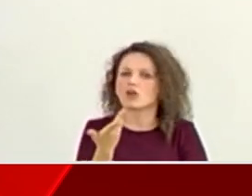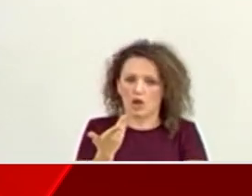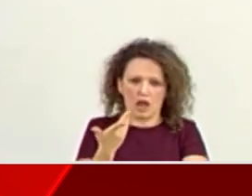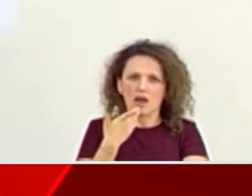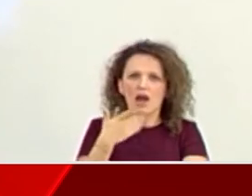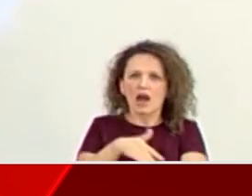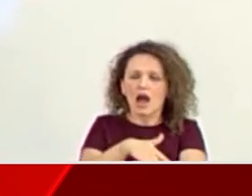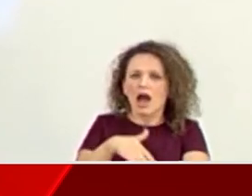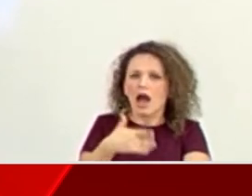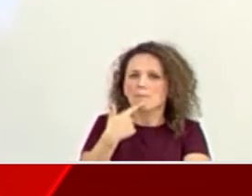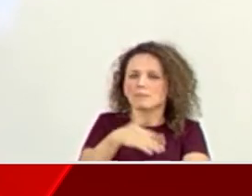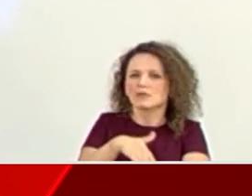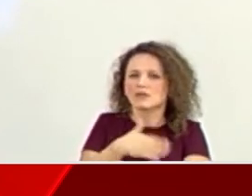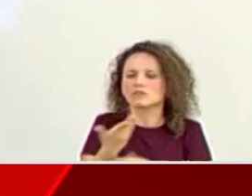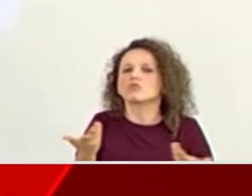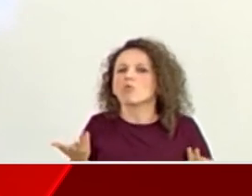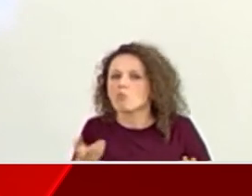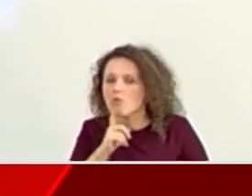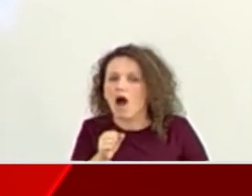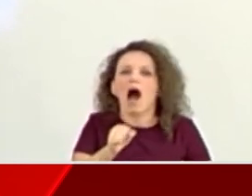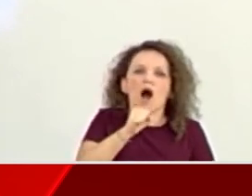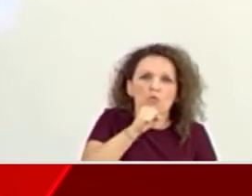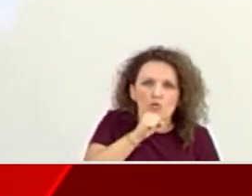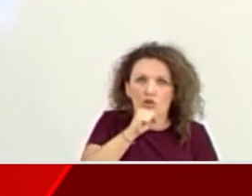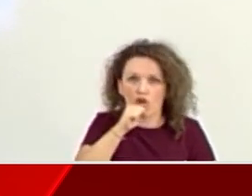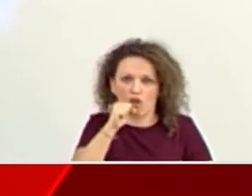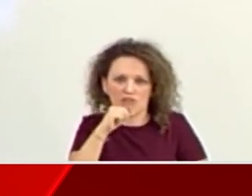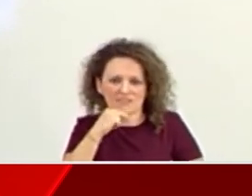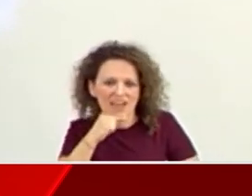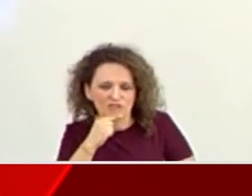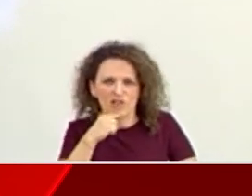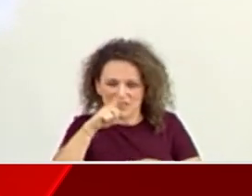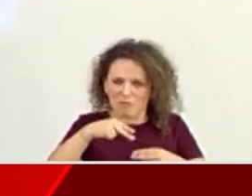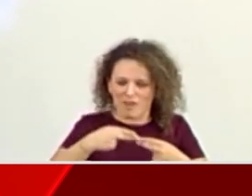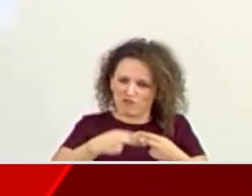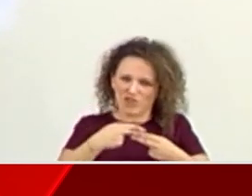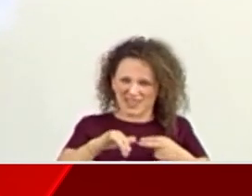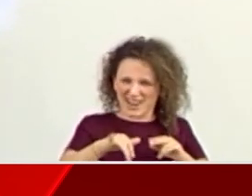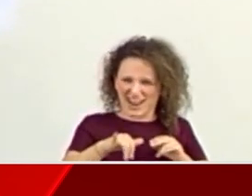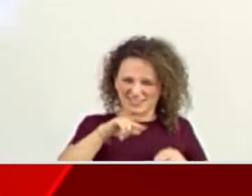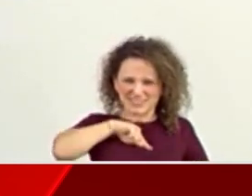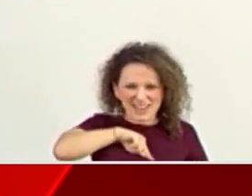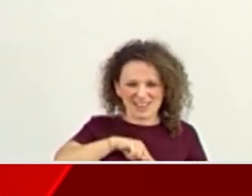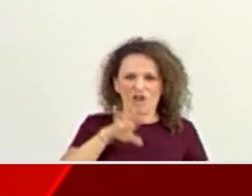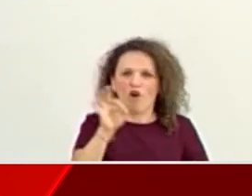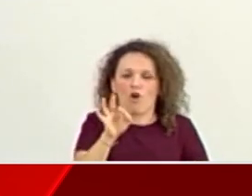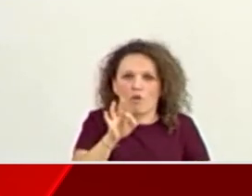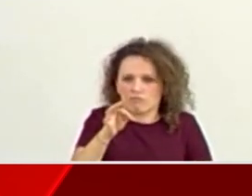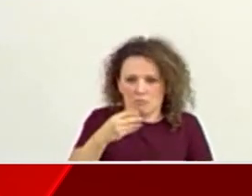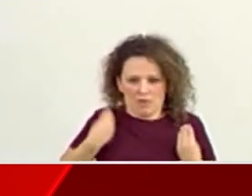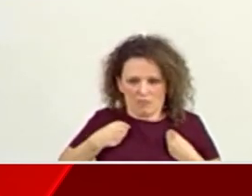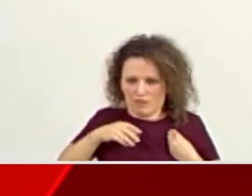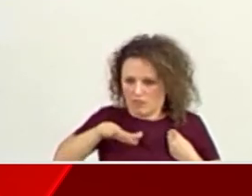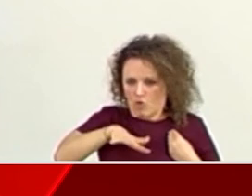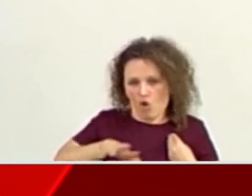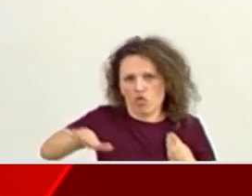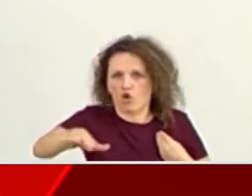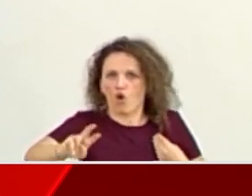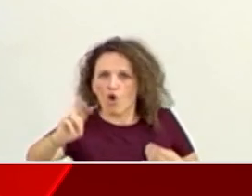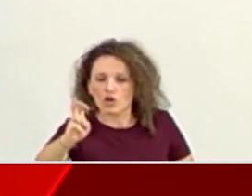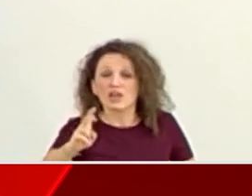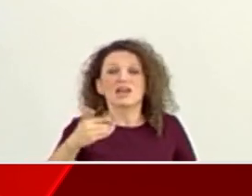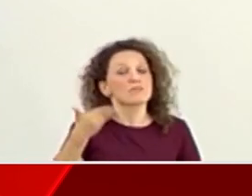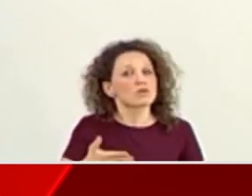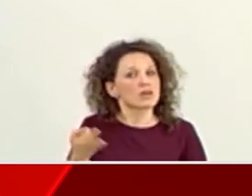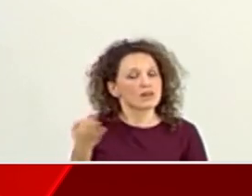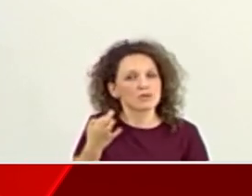este gobierno filocomunista, salen a las calles a protestar pacíficamente. Y este miserable, porque es un